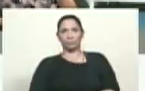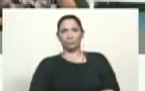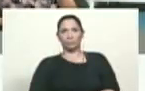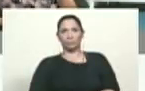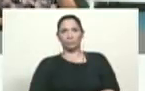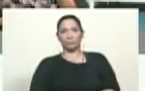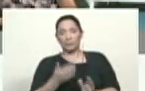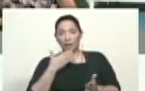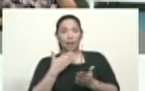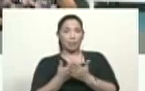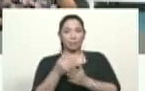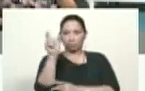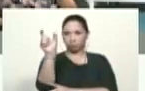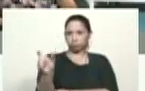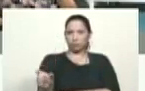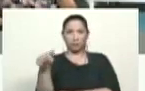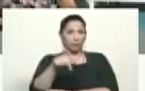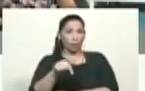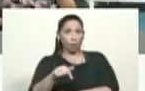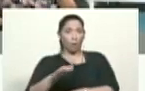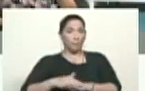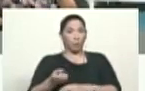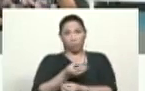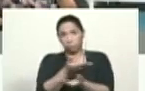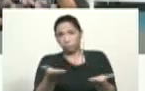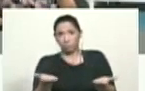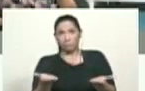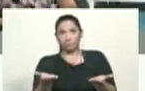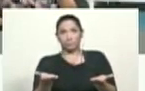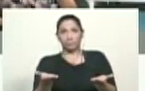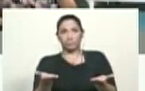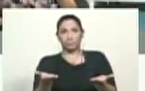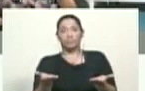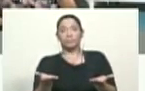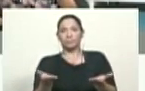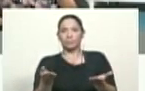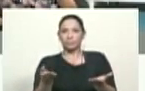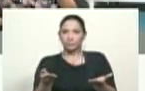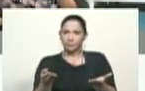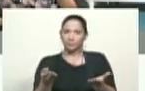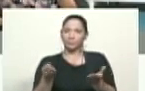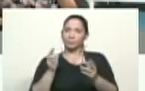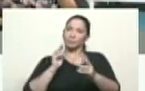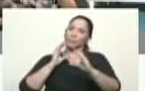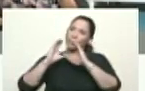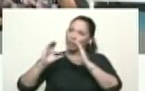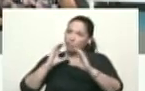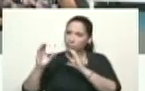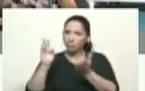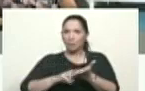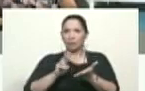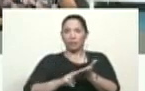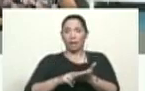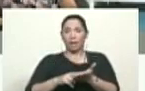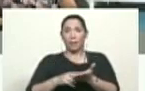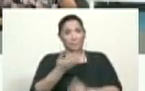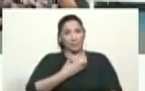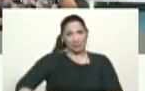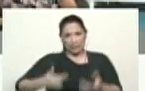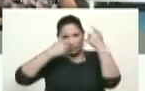porque son ustedes canales para la verdad. El presidente Chávez lo ha